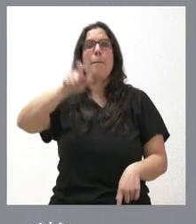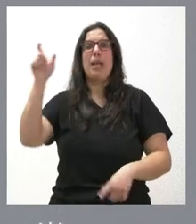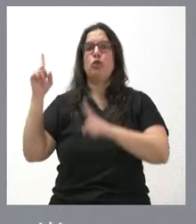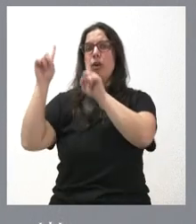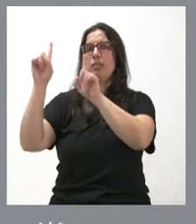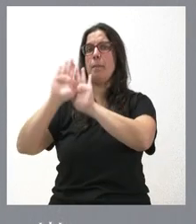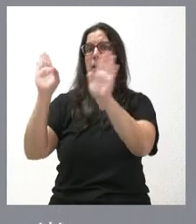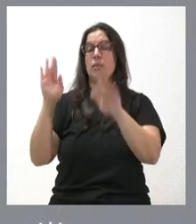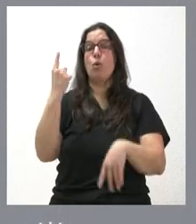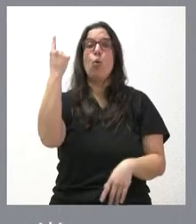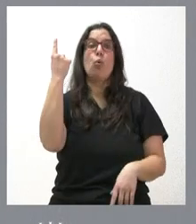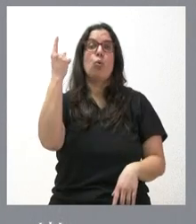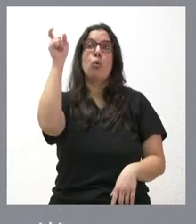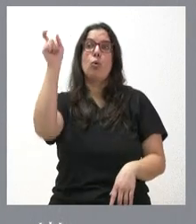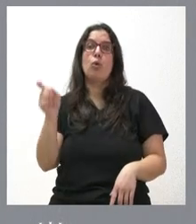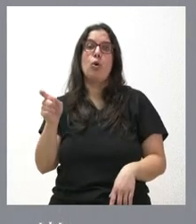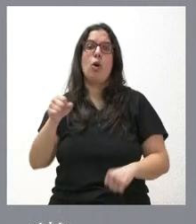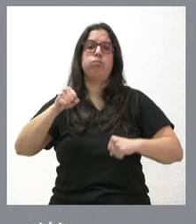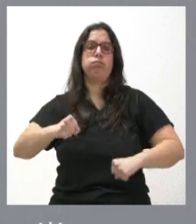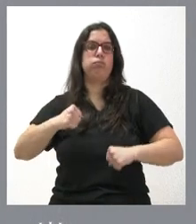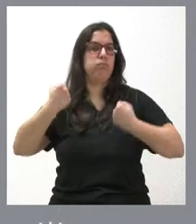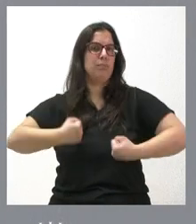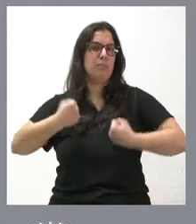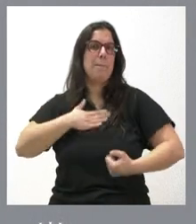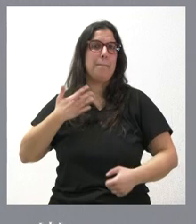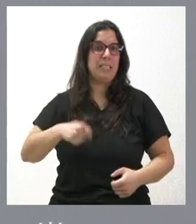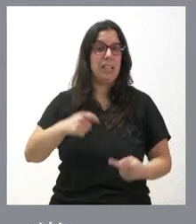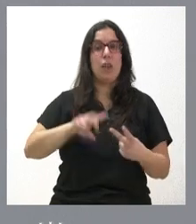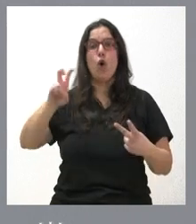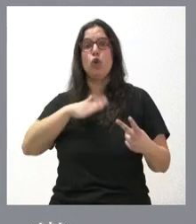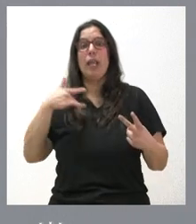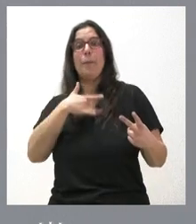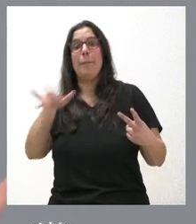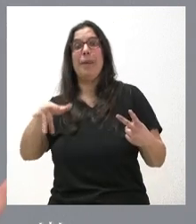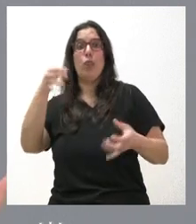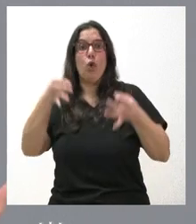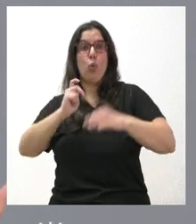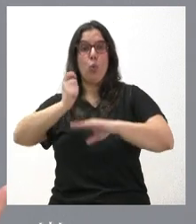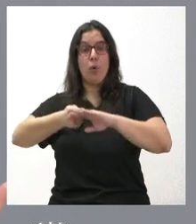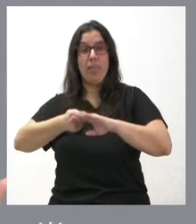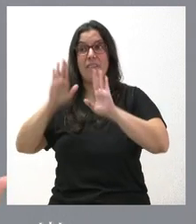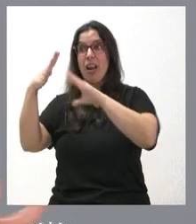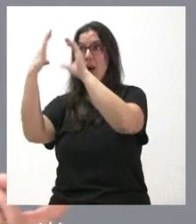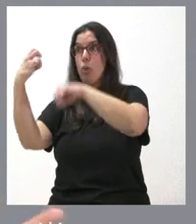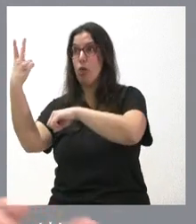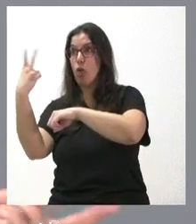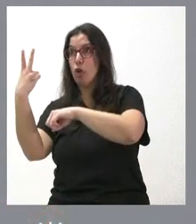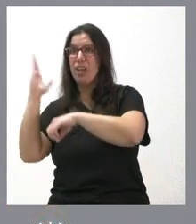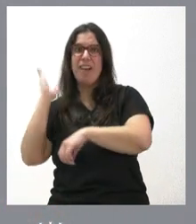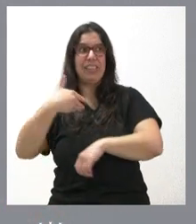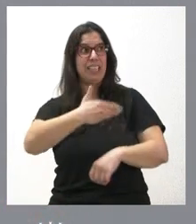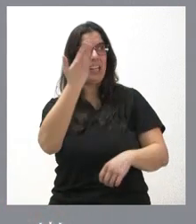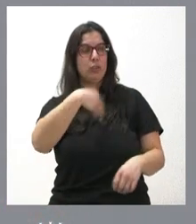una por seguir en la moncloa y otra porque se le indul lleguen a un acuerdo que perjudica a los españoles esto no no es